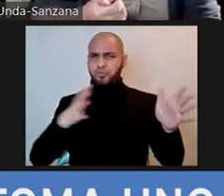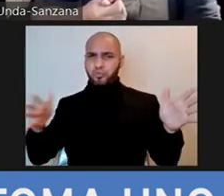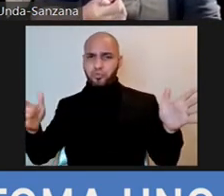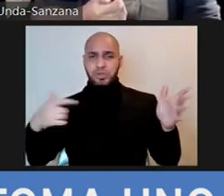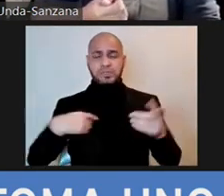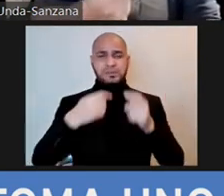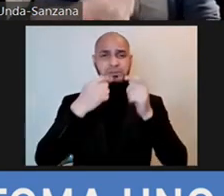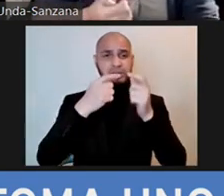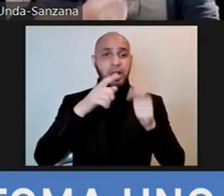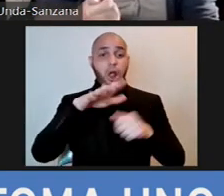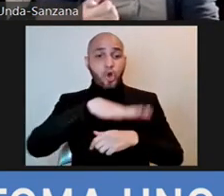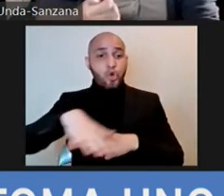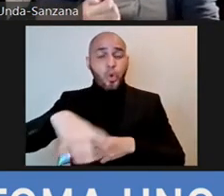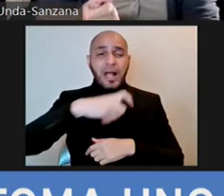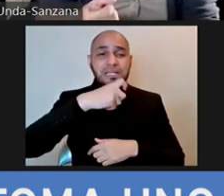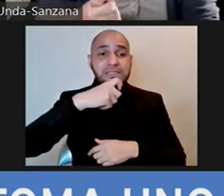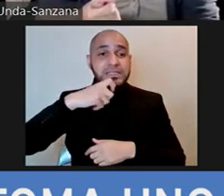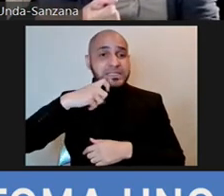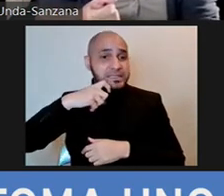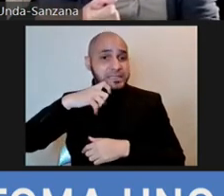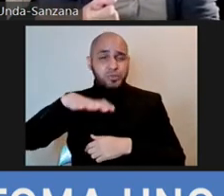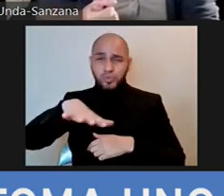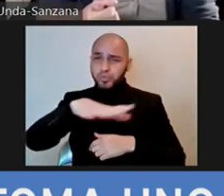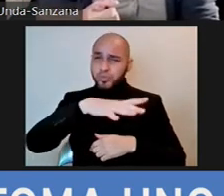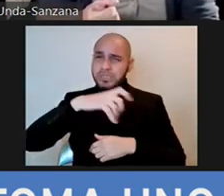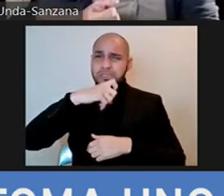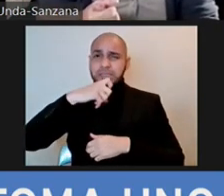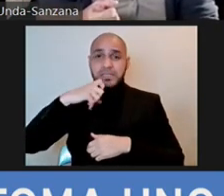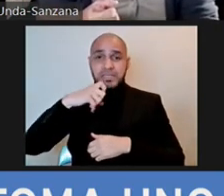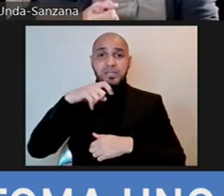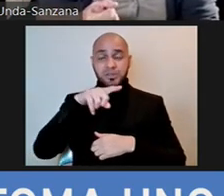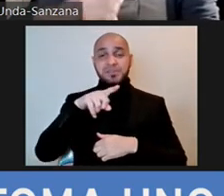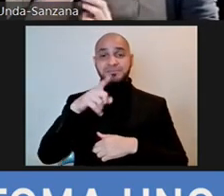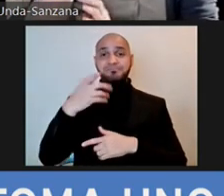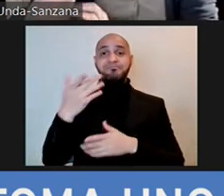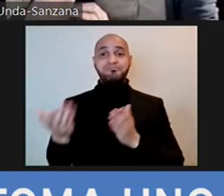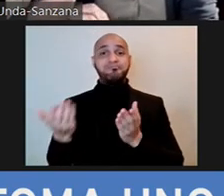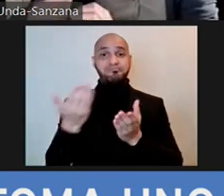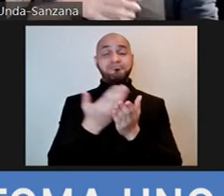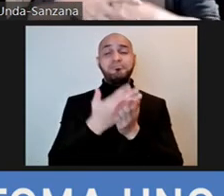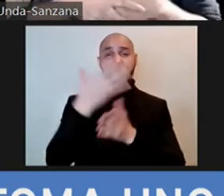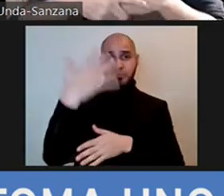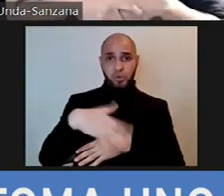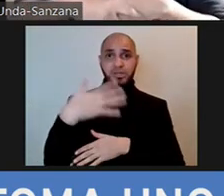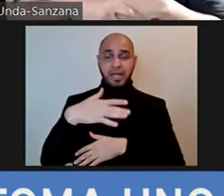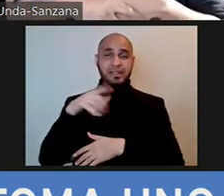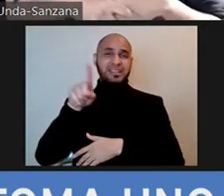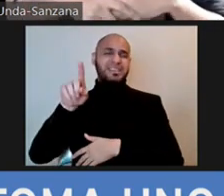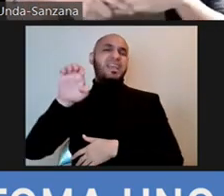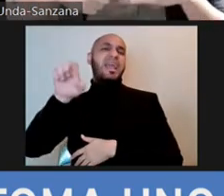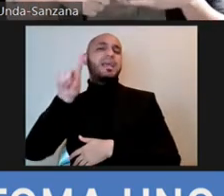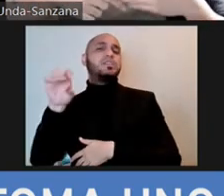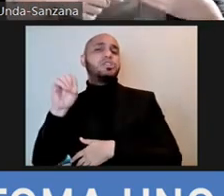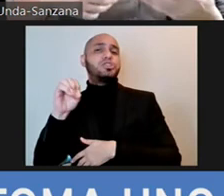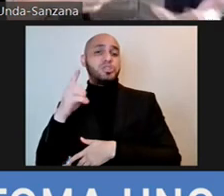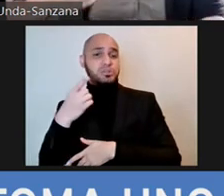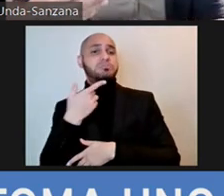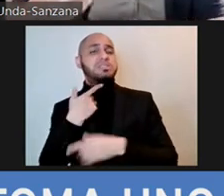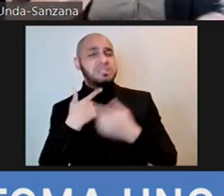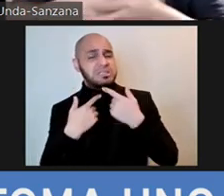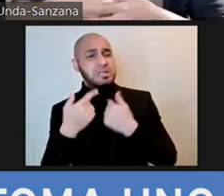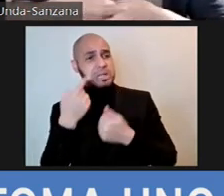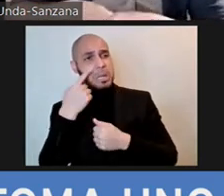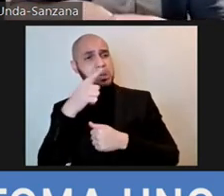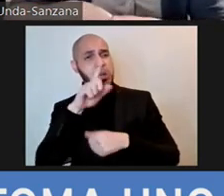lo seco que era el lugar, consistentemente seco, y eso fue uno de los antecedentes que finalmente llevó a la ESO también a